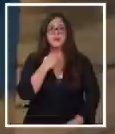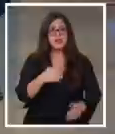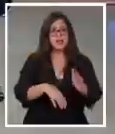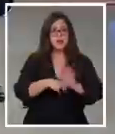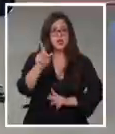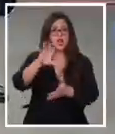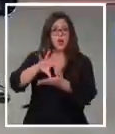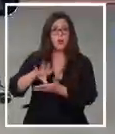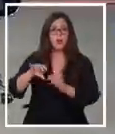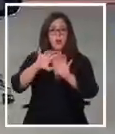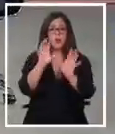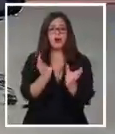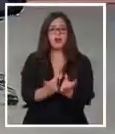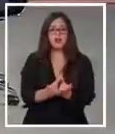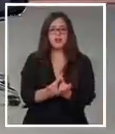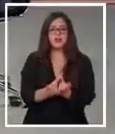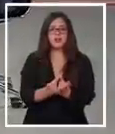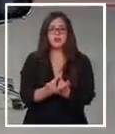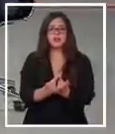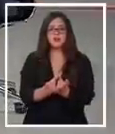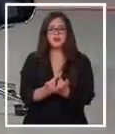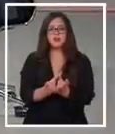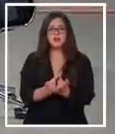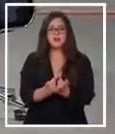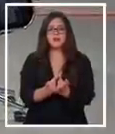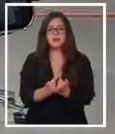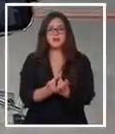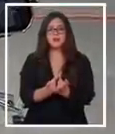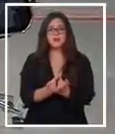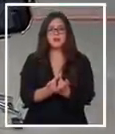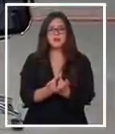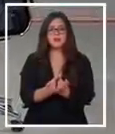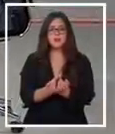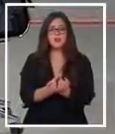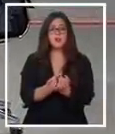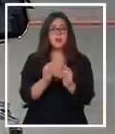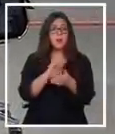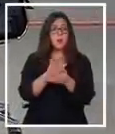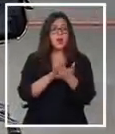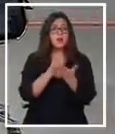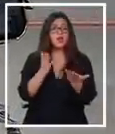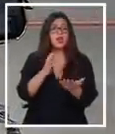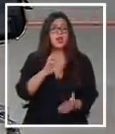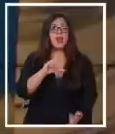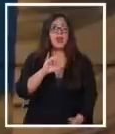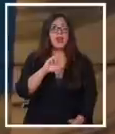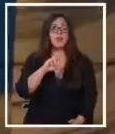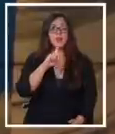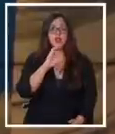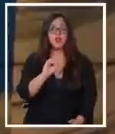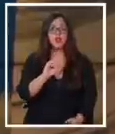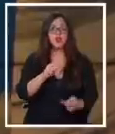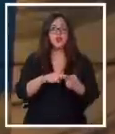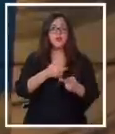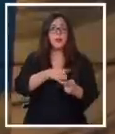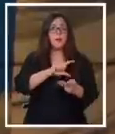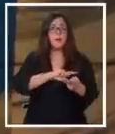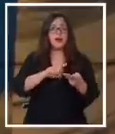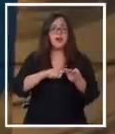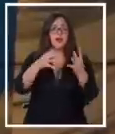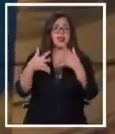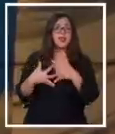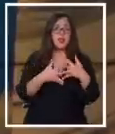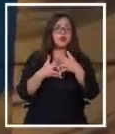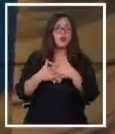gran mayoría de los países del mundo desde egipto a españa pasando por eeuu y argentina o